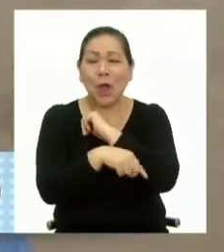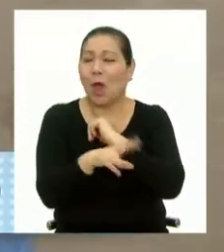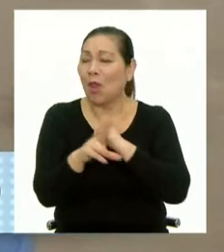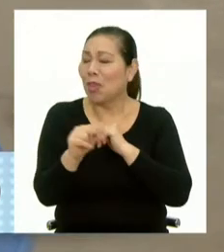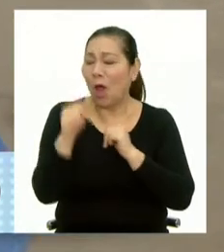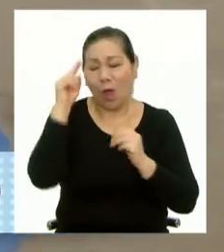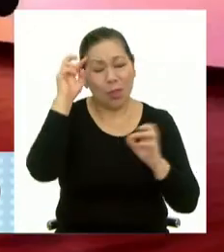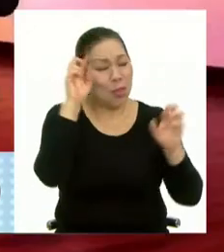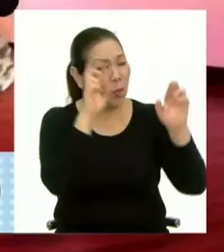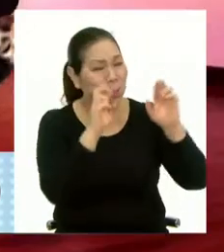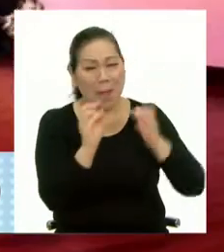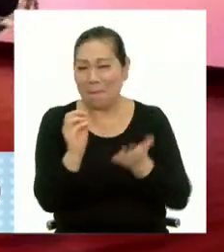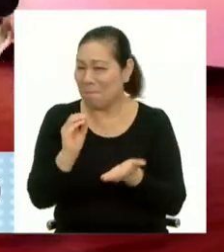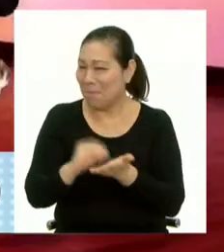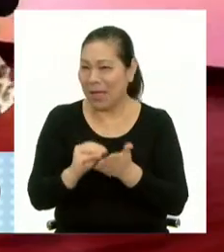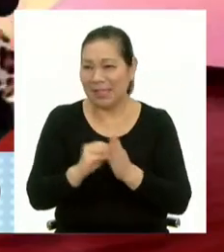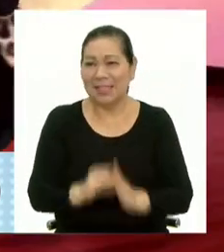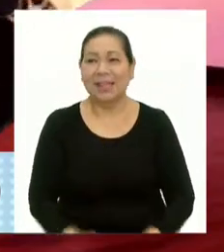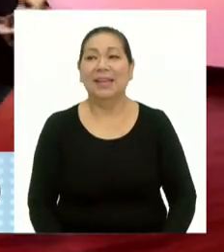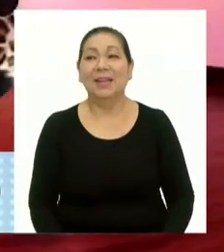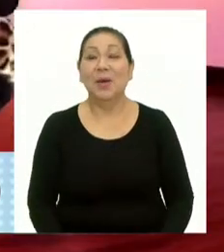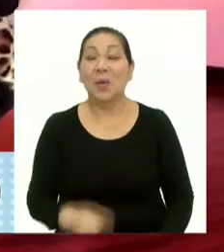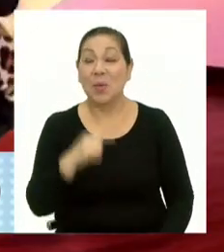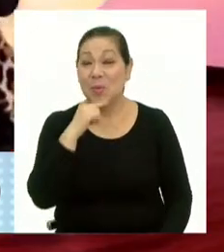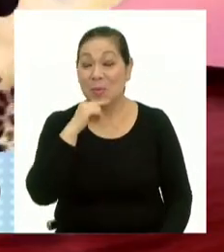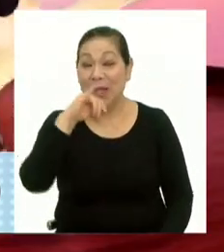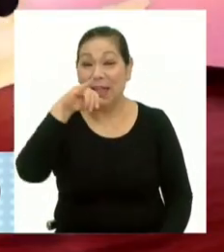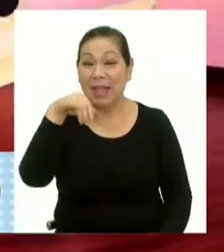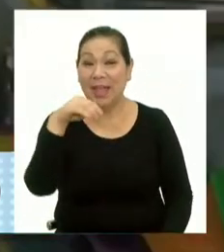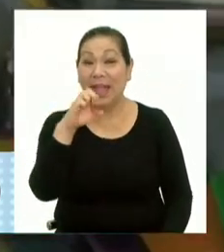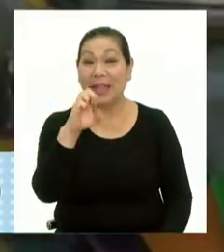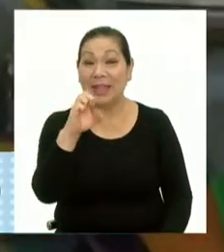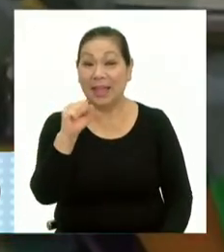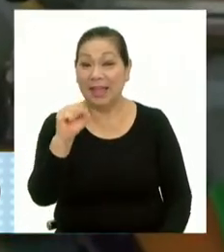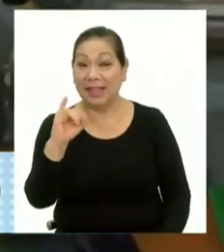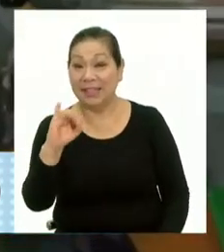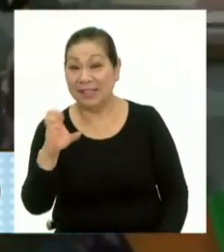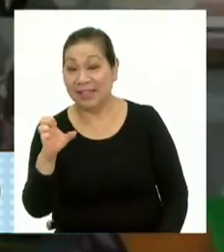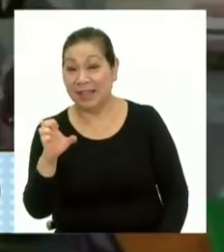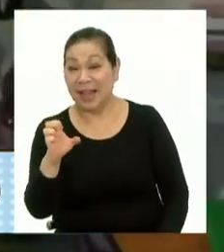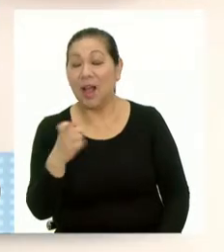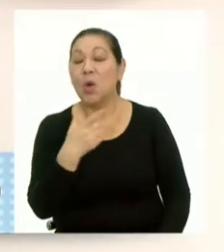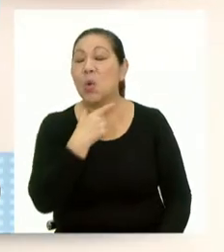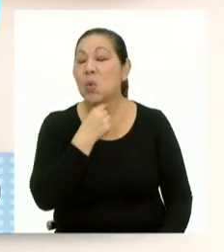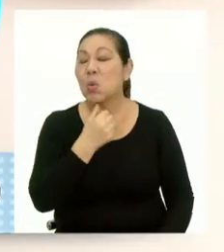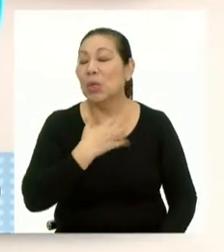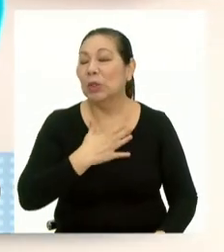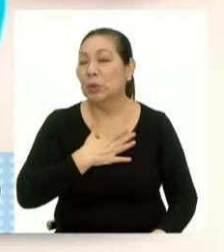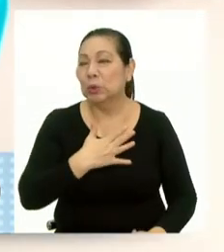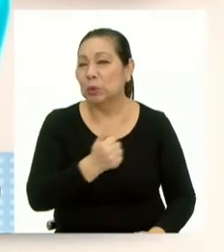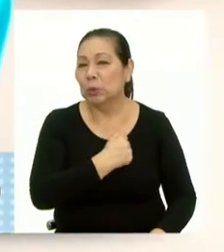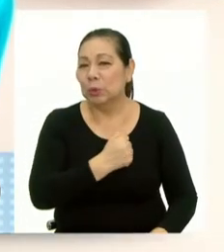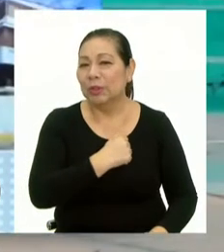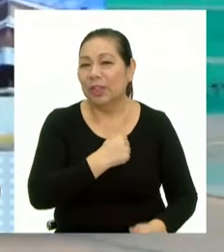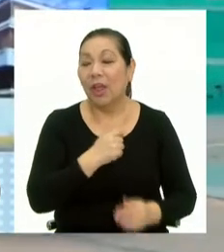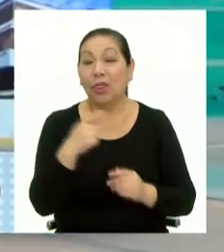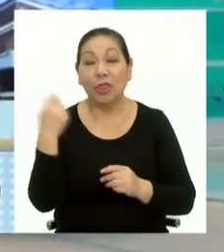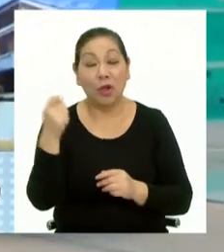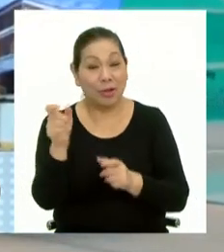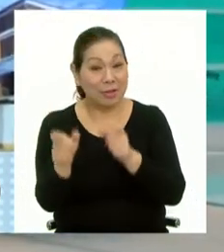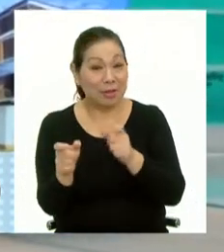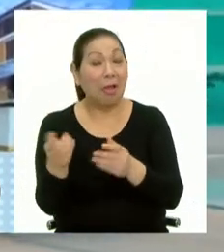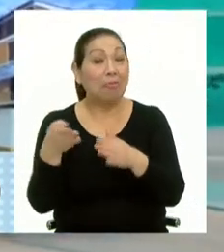lo dudes más. Jessica Peláez Quipas ha sabido unir sus grandes pasiones para acercar a la población trujillana